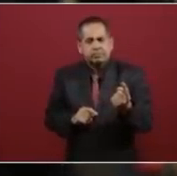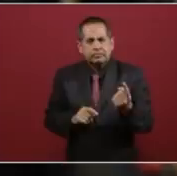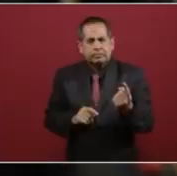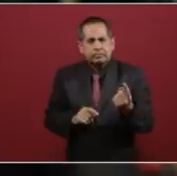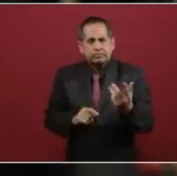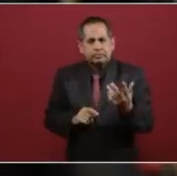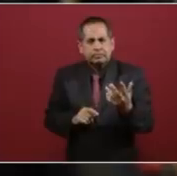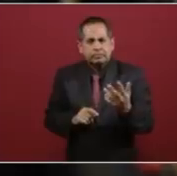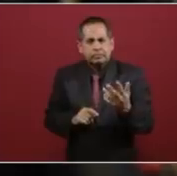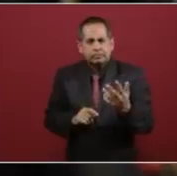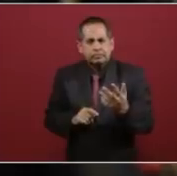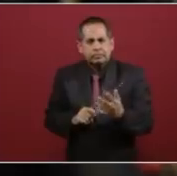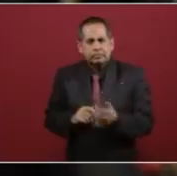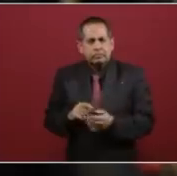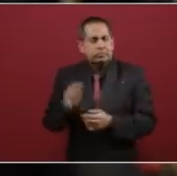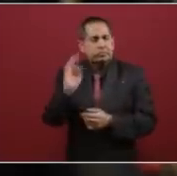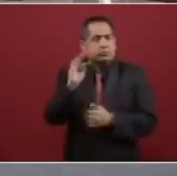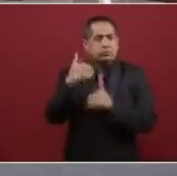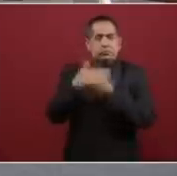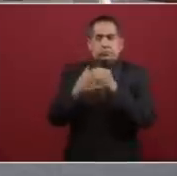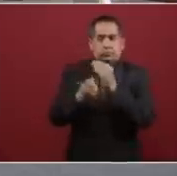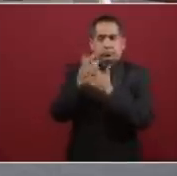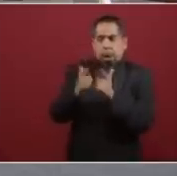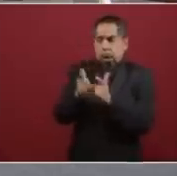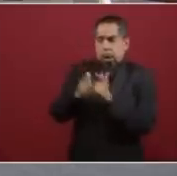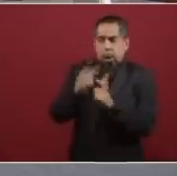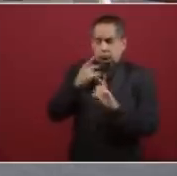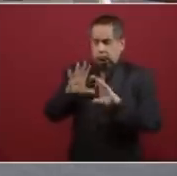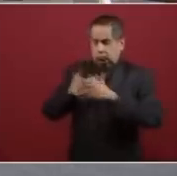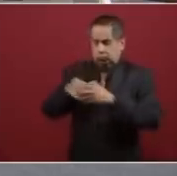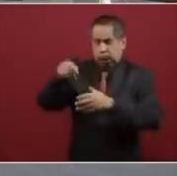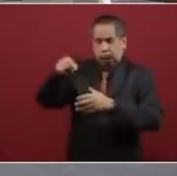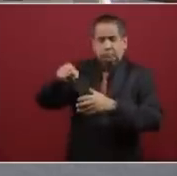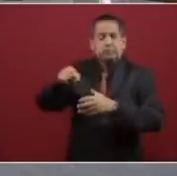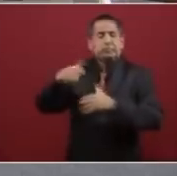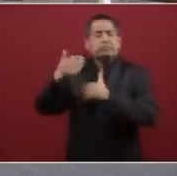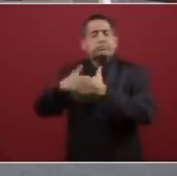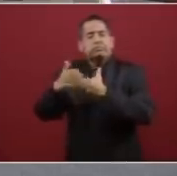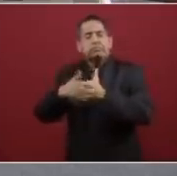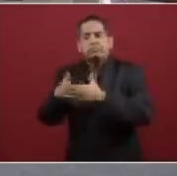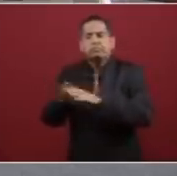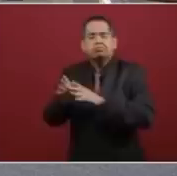alguno de esos partidos se pueda realizar aquí en la Ciudad de México. Sí, bueno, gracias,